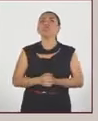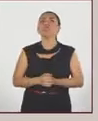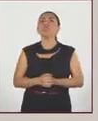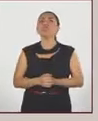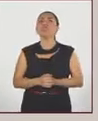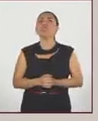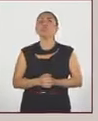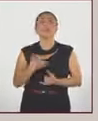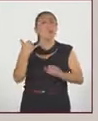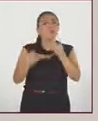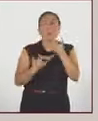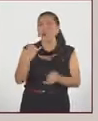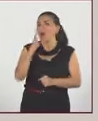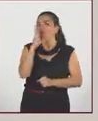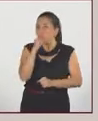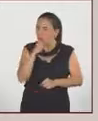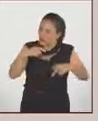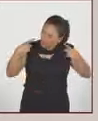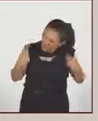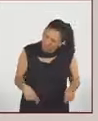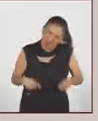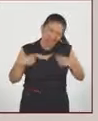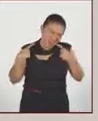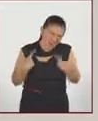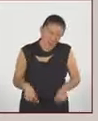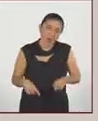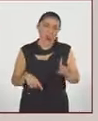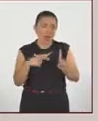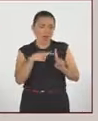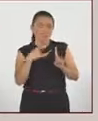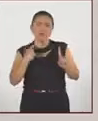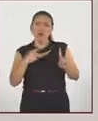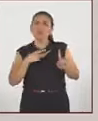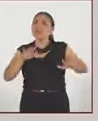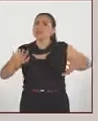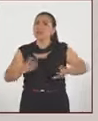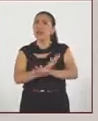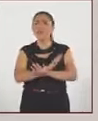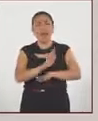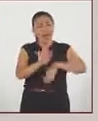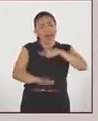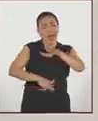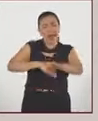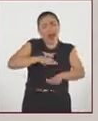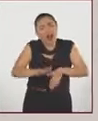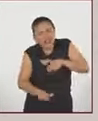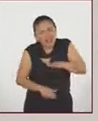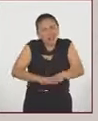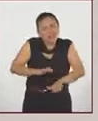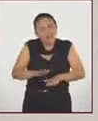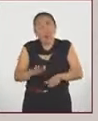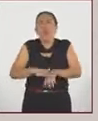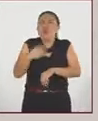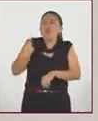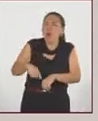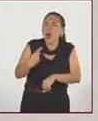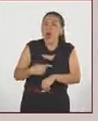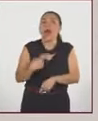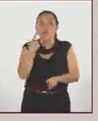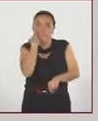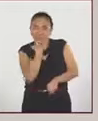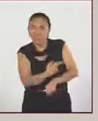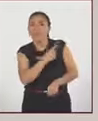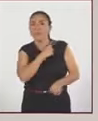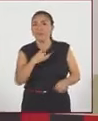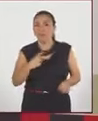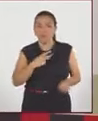pueda jugar, que tenga mucho dolor, que el paciente cambie la forma en la que está caminando para evitar el dolor. Y claro, siempre debemos de parar